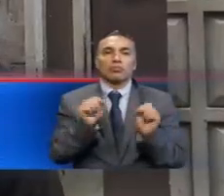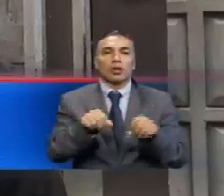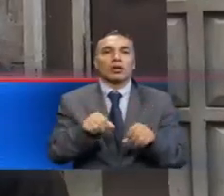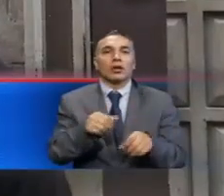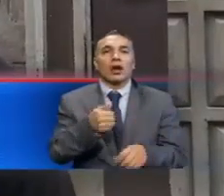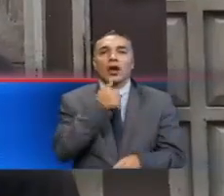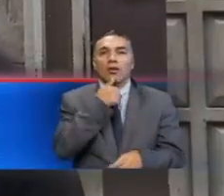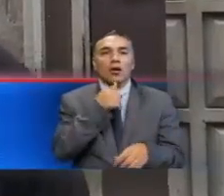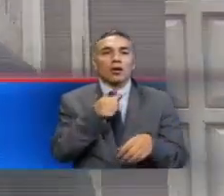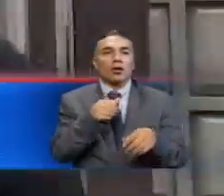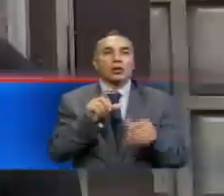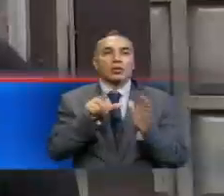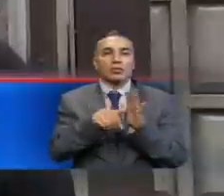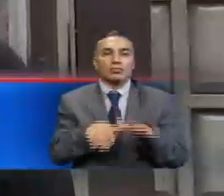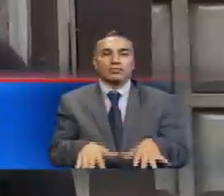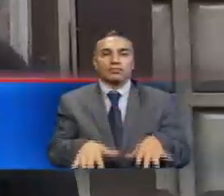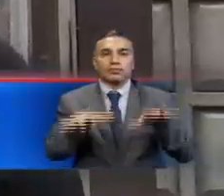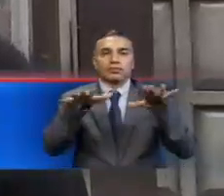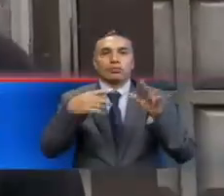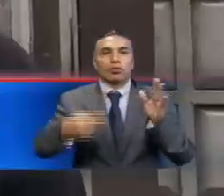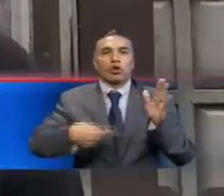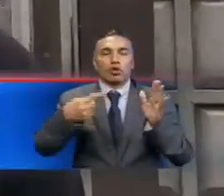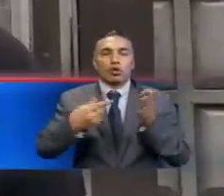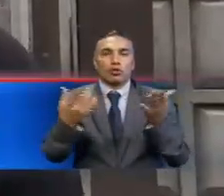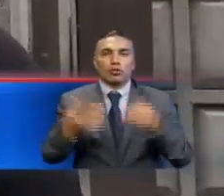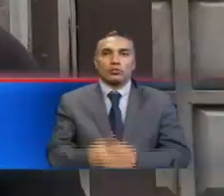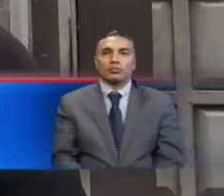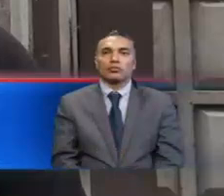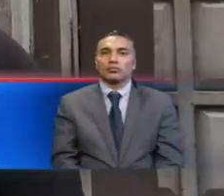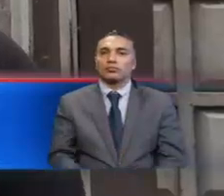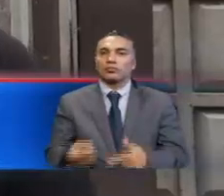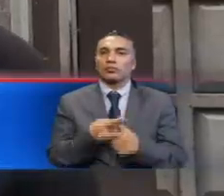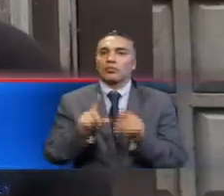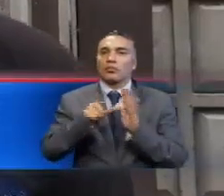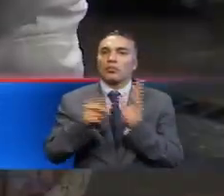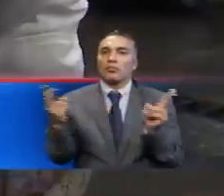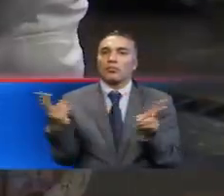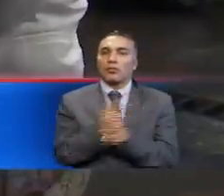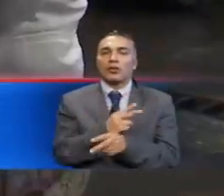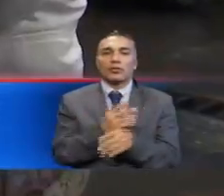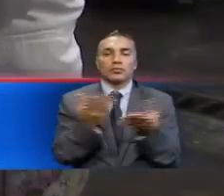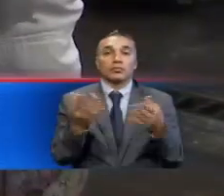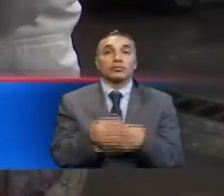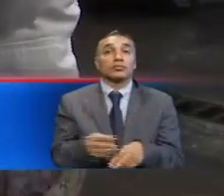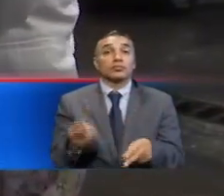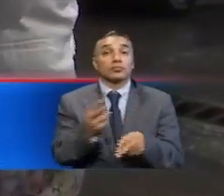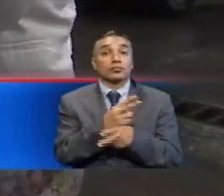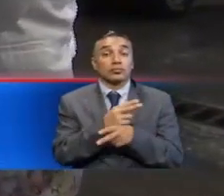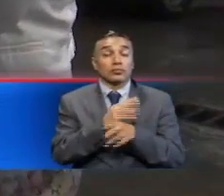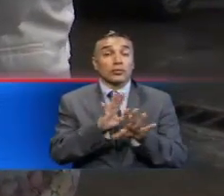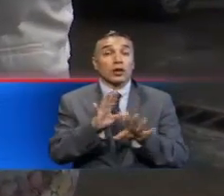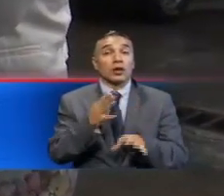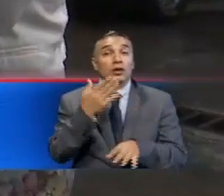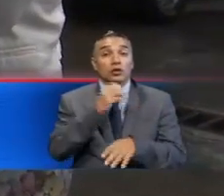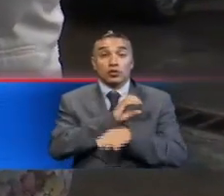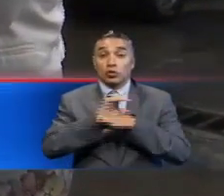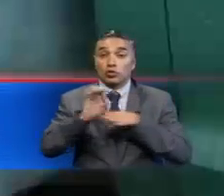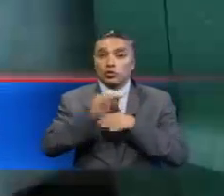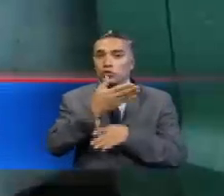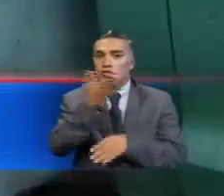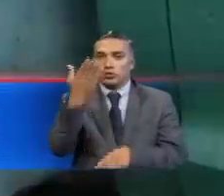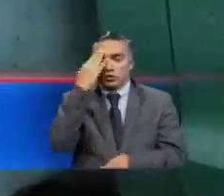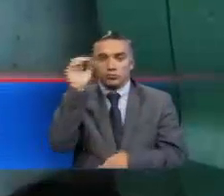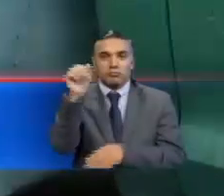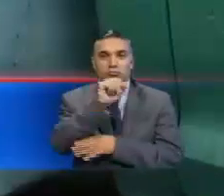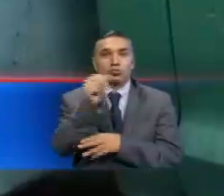compone todo el sistema del motor, posiblemente llegue a más grave es en la computadora. Consejos a tener en cuenta para todos aquellos que están al